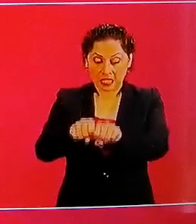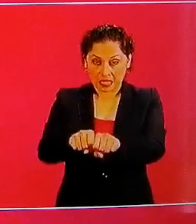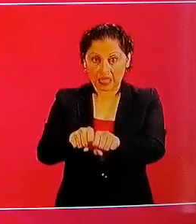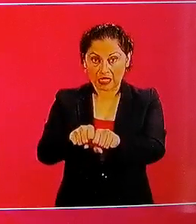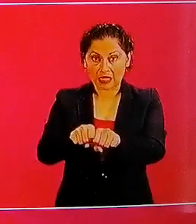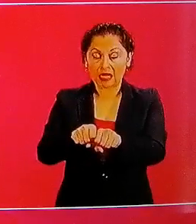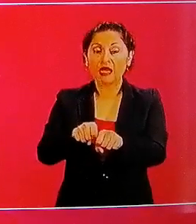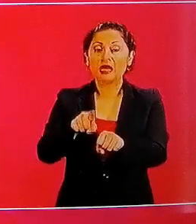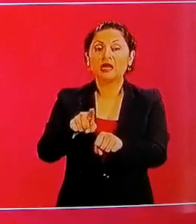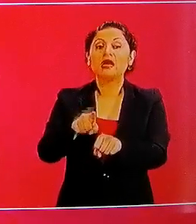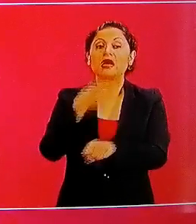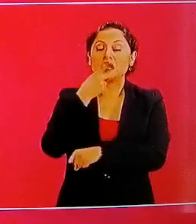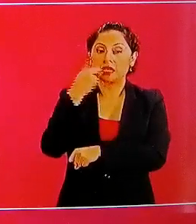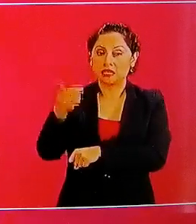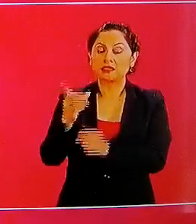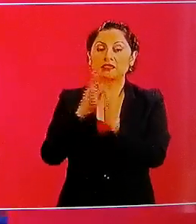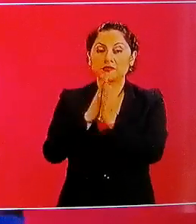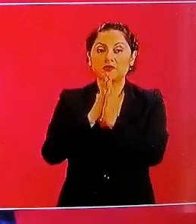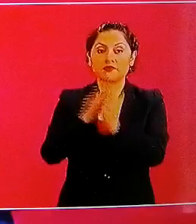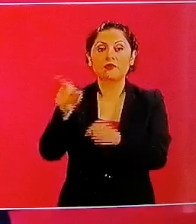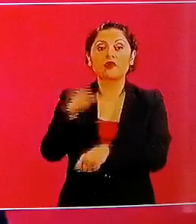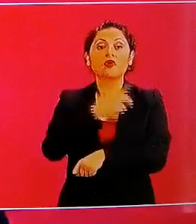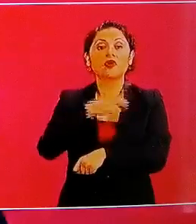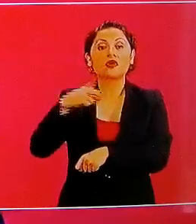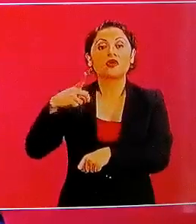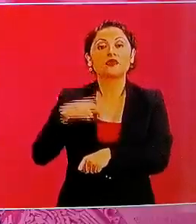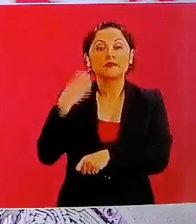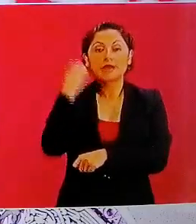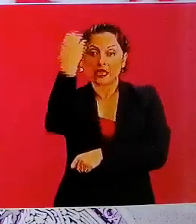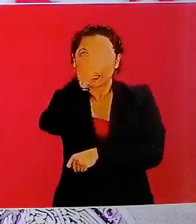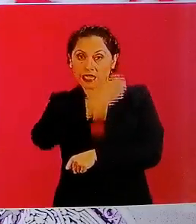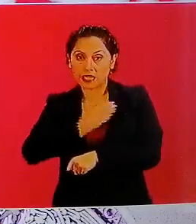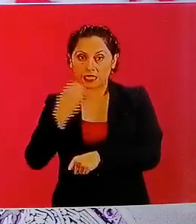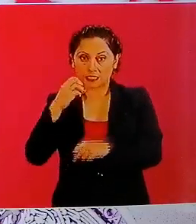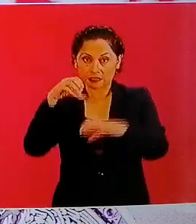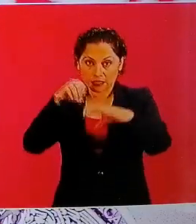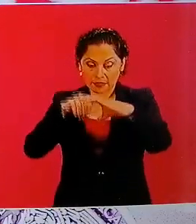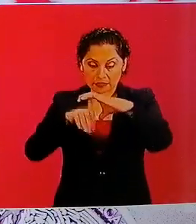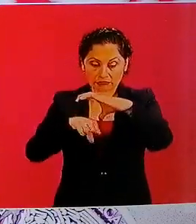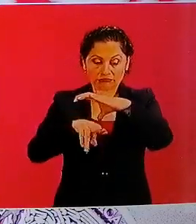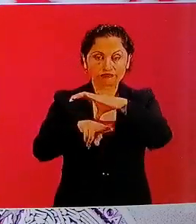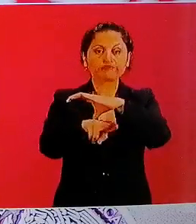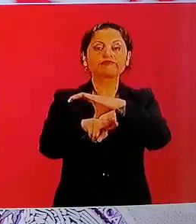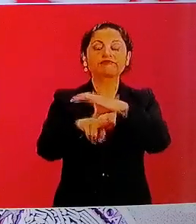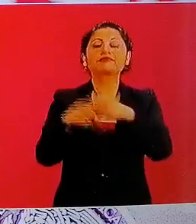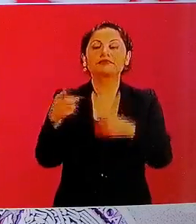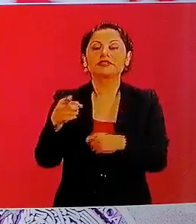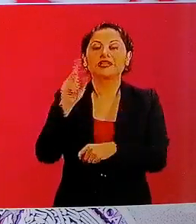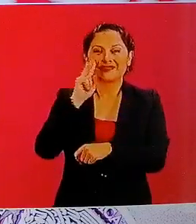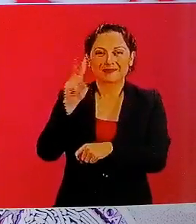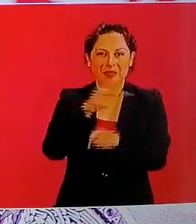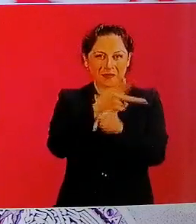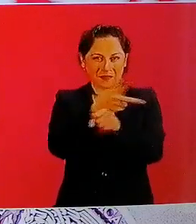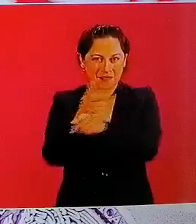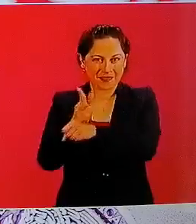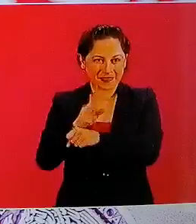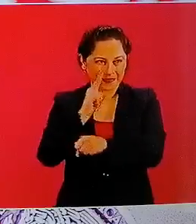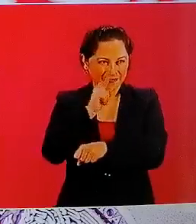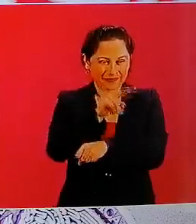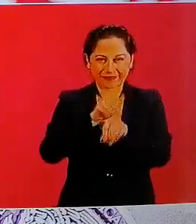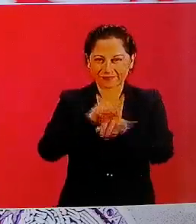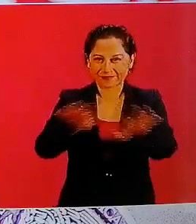una tomografía, es un procedimiento regular para poder verificar. Como se ve en el video, viene con una cápsula y también